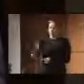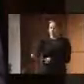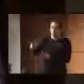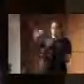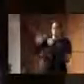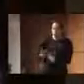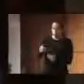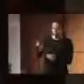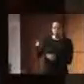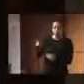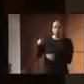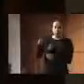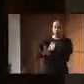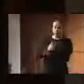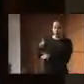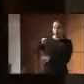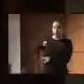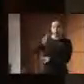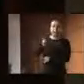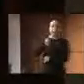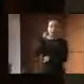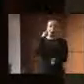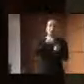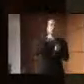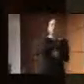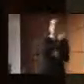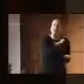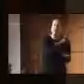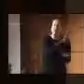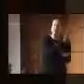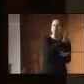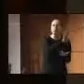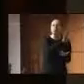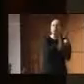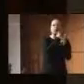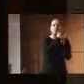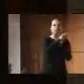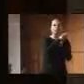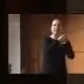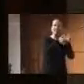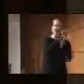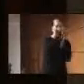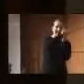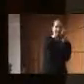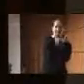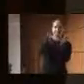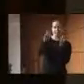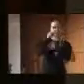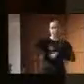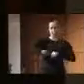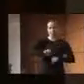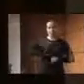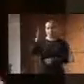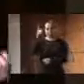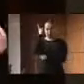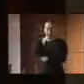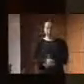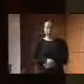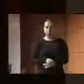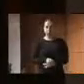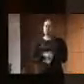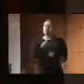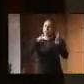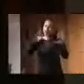de pasividad, se reorientan a una agenda, digamos, de activismo político. Y obviamente entonces ya